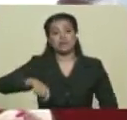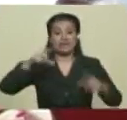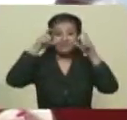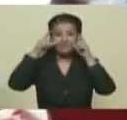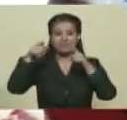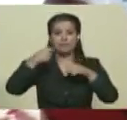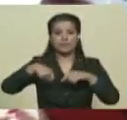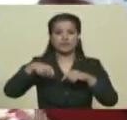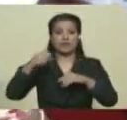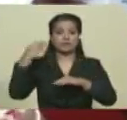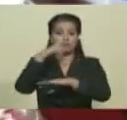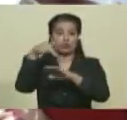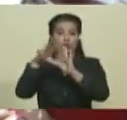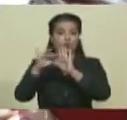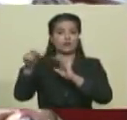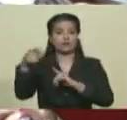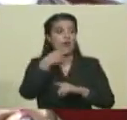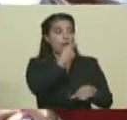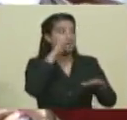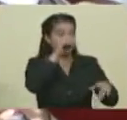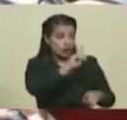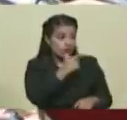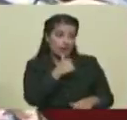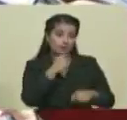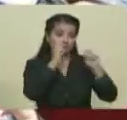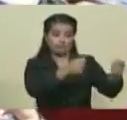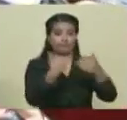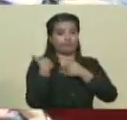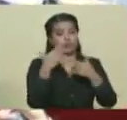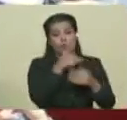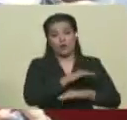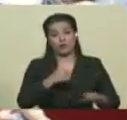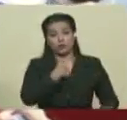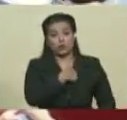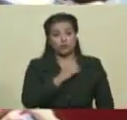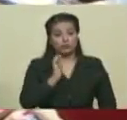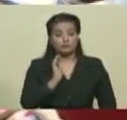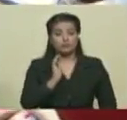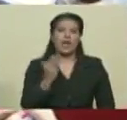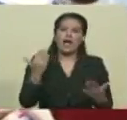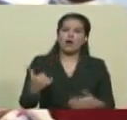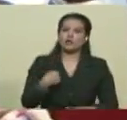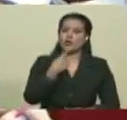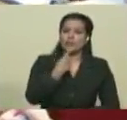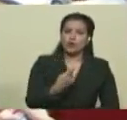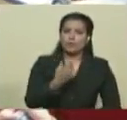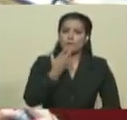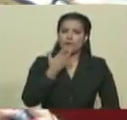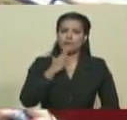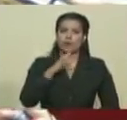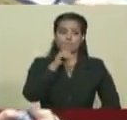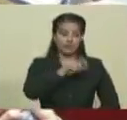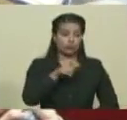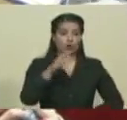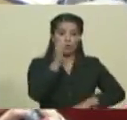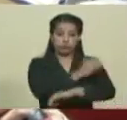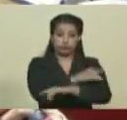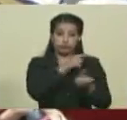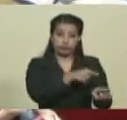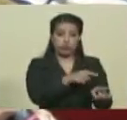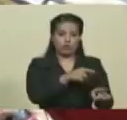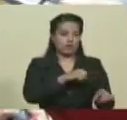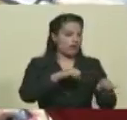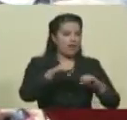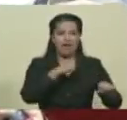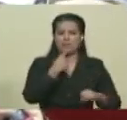Nacional Soberanísima, que quien no se juramente no podrá recibir el cargo. Eso está muy claro. Ahora, nosotros hemos dicho que quien, de la gente de la derecha, que anda por